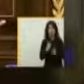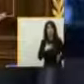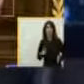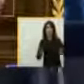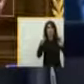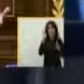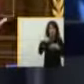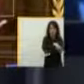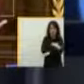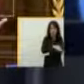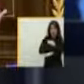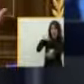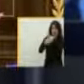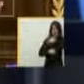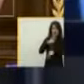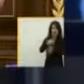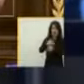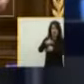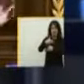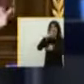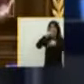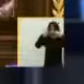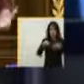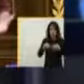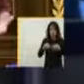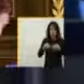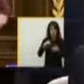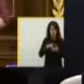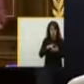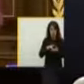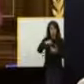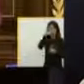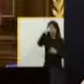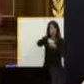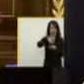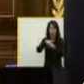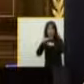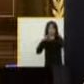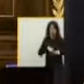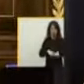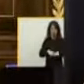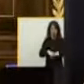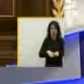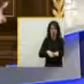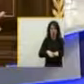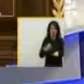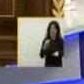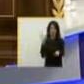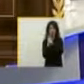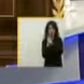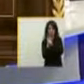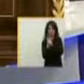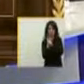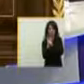Una palabra, egocentrismo. A mí me da igual. No, empecé una broma sin